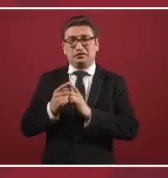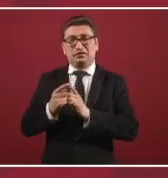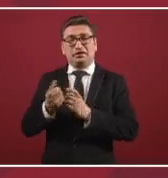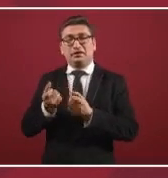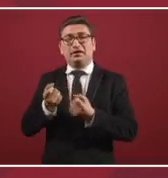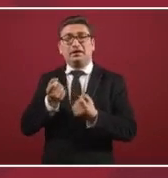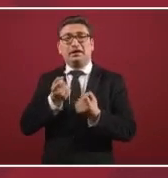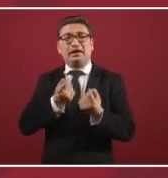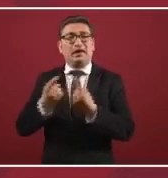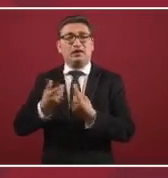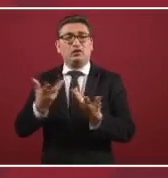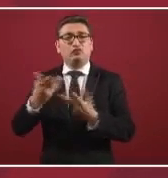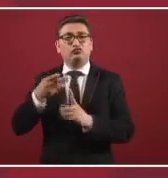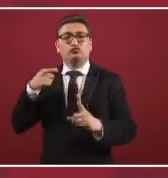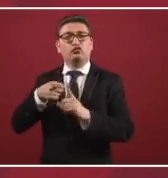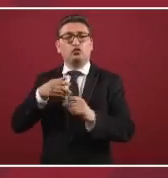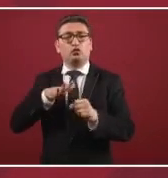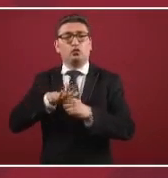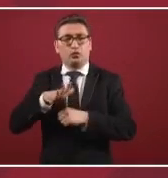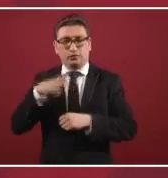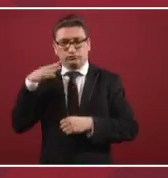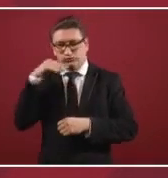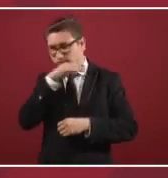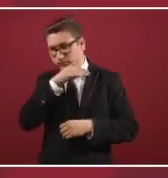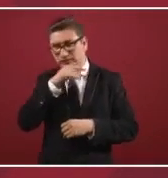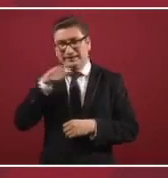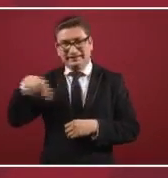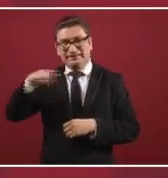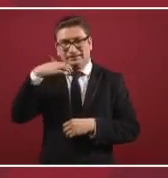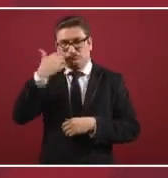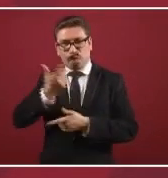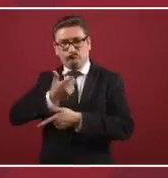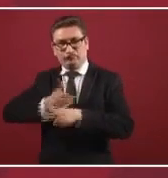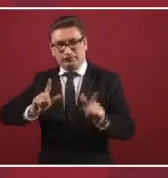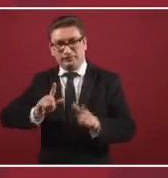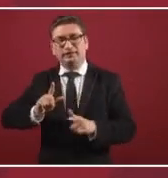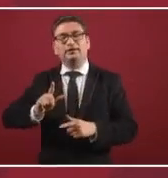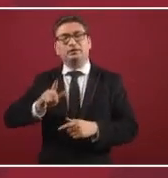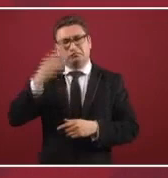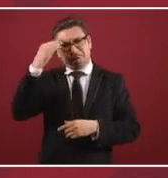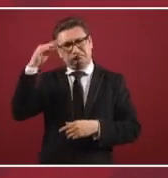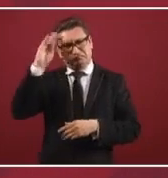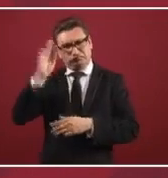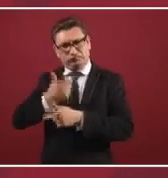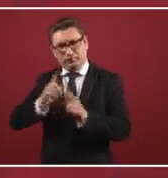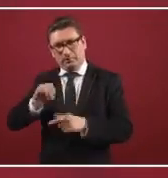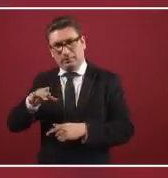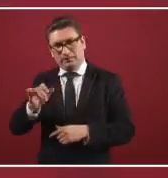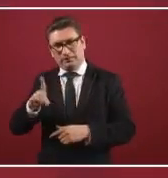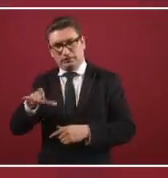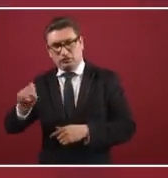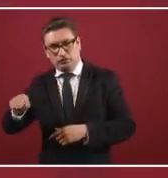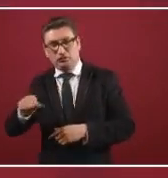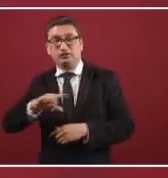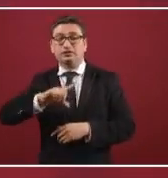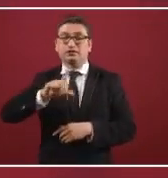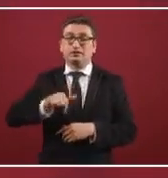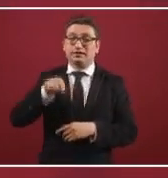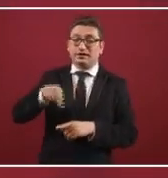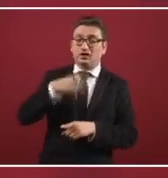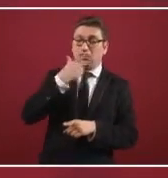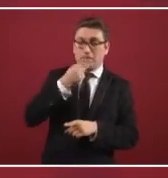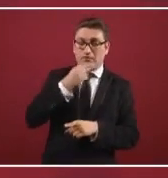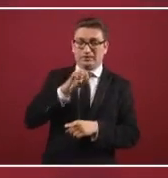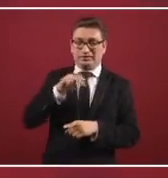liberar Cuba como Maceo y Catarino luchando en contra de la dictadura